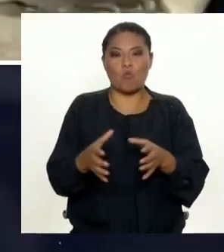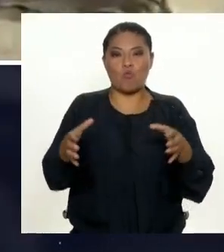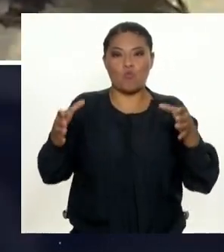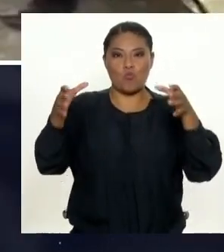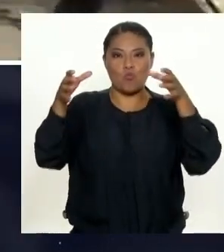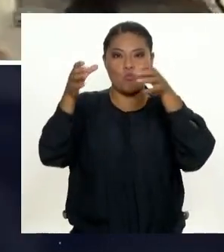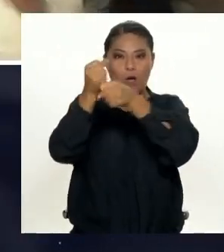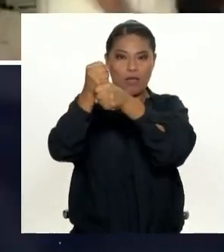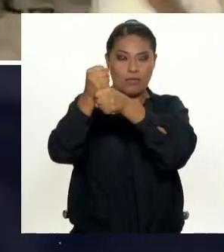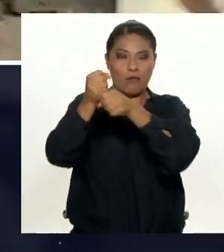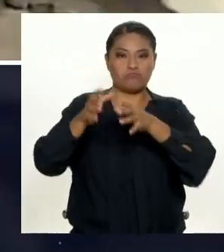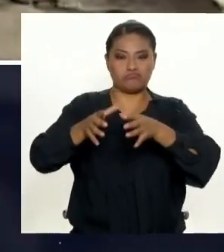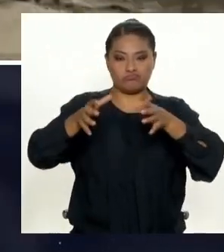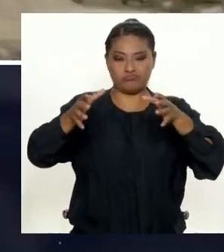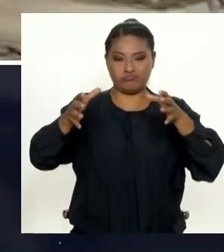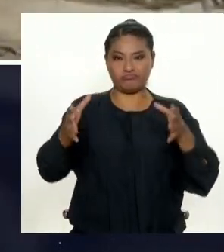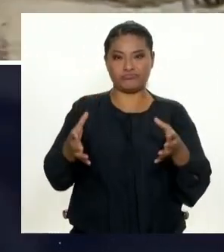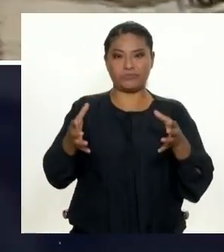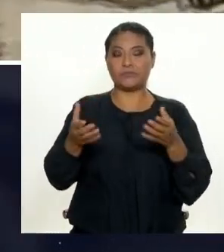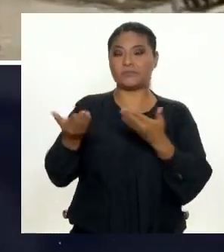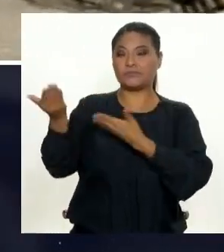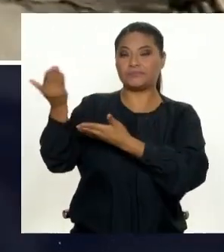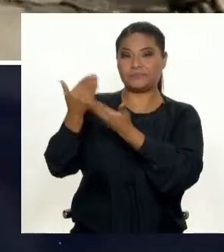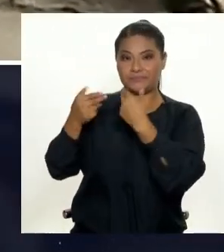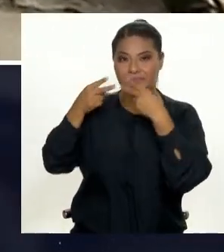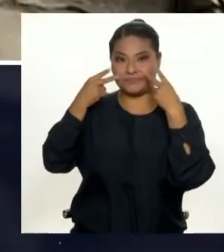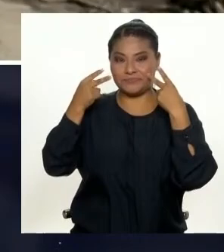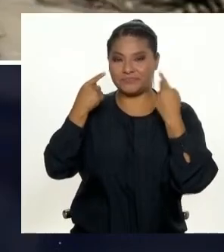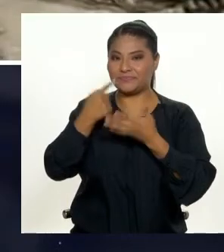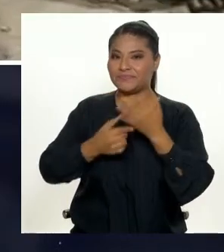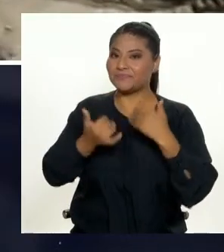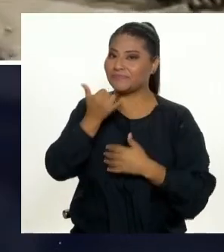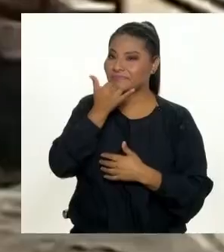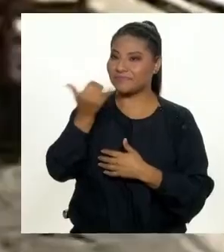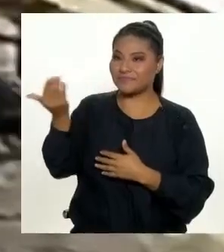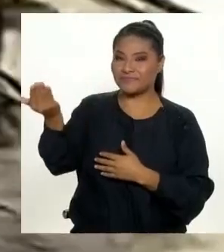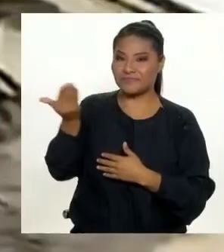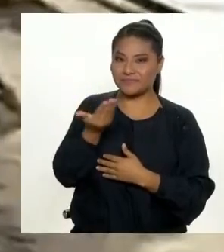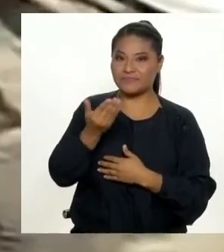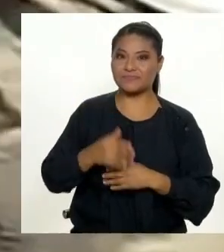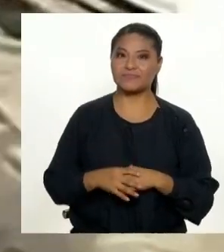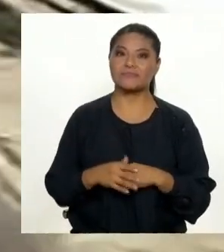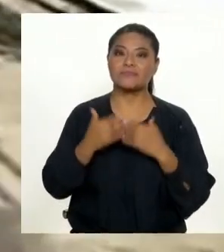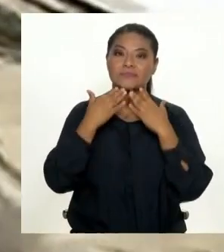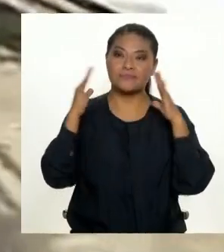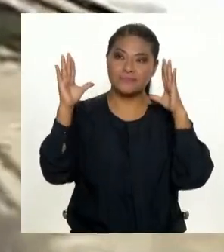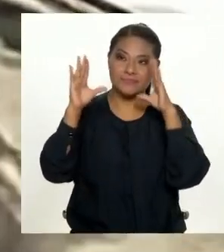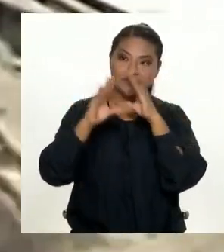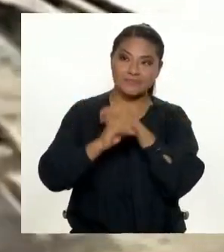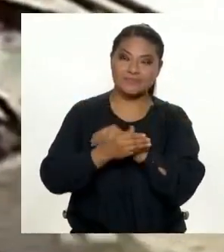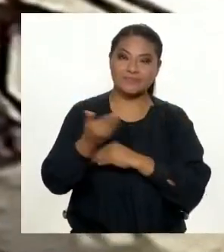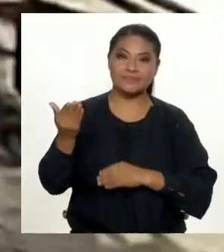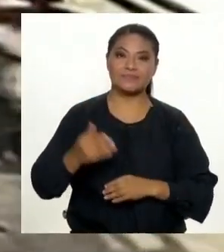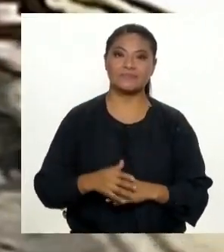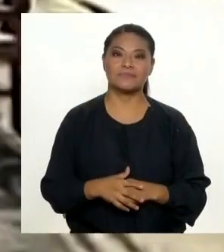19:53 minutos, cuéntanos, Augusto, desde Iquitos, ¿qué está pasando? Muy buenas noches. Augusto, buenas noches.